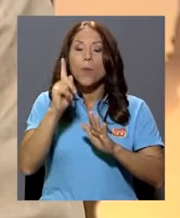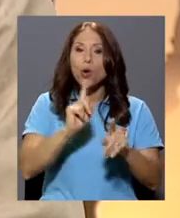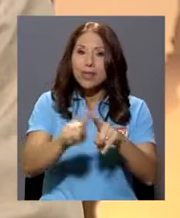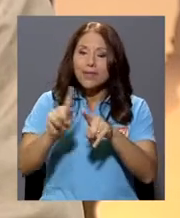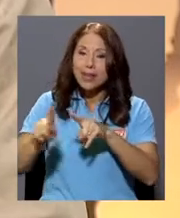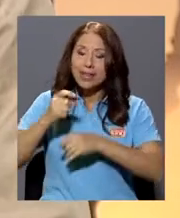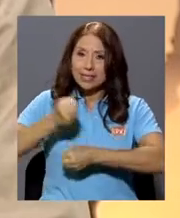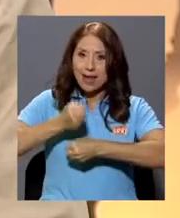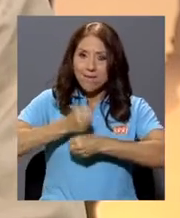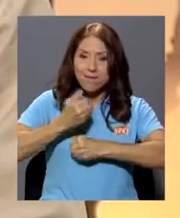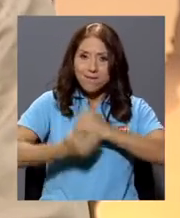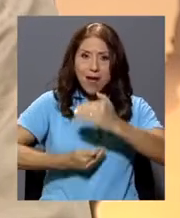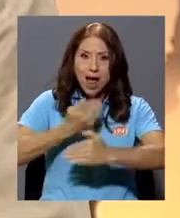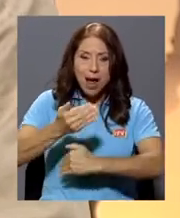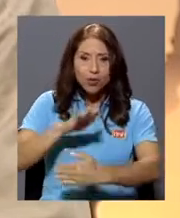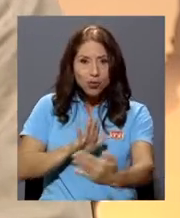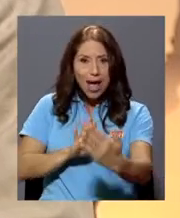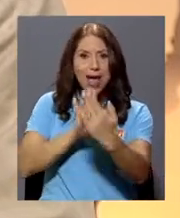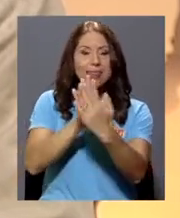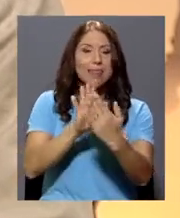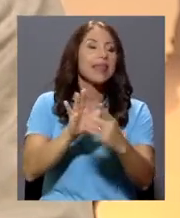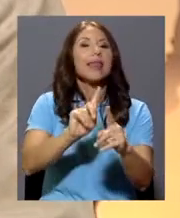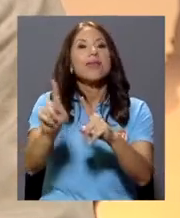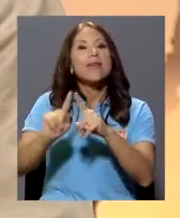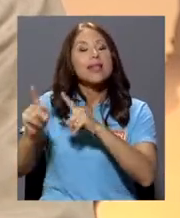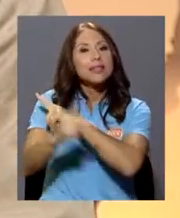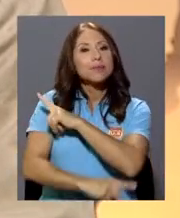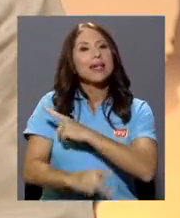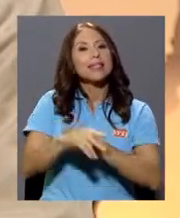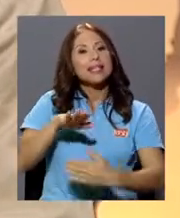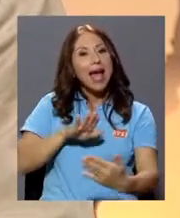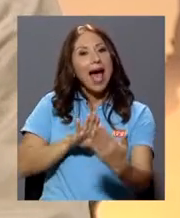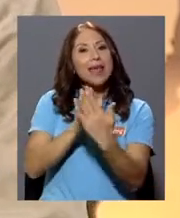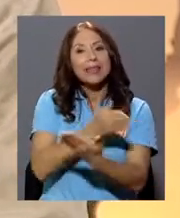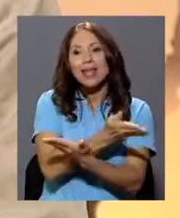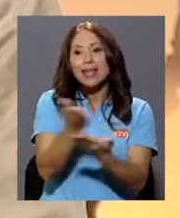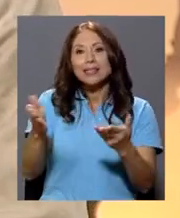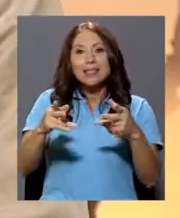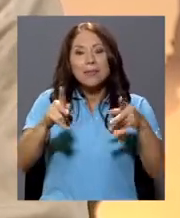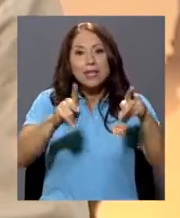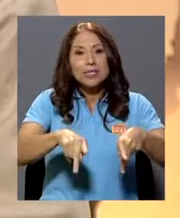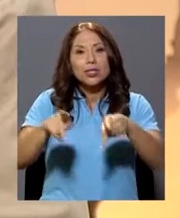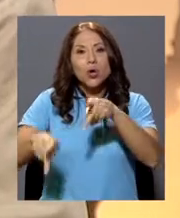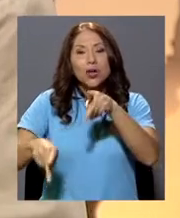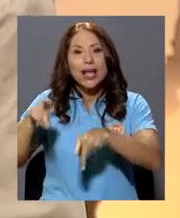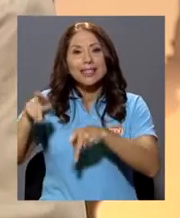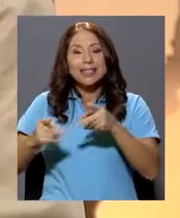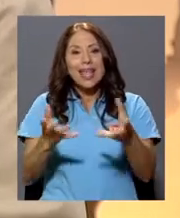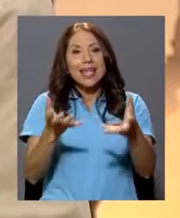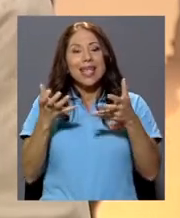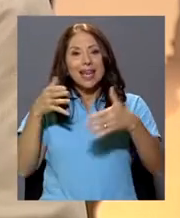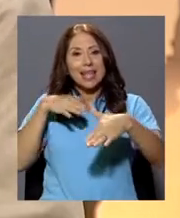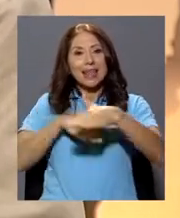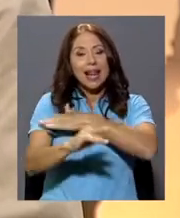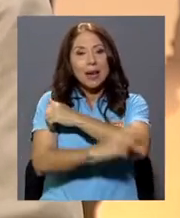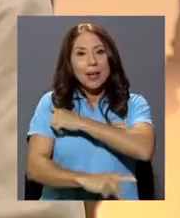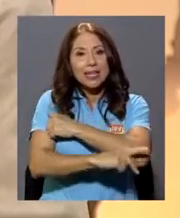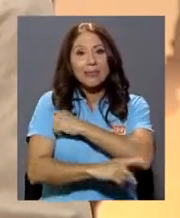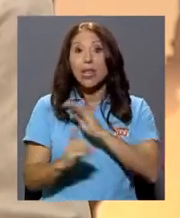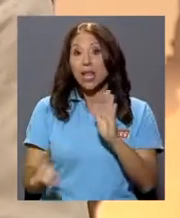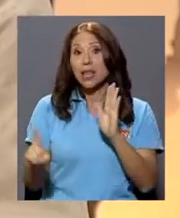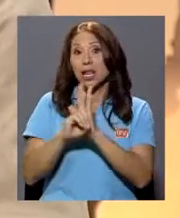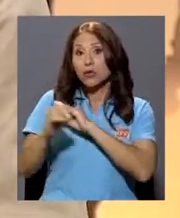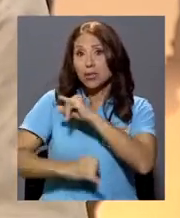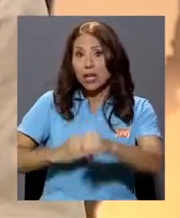estados ante ese flujo migratorio o ante esas personas que acceden, quieren acceder. Claramente en el derecho internacional hay